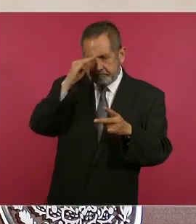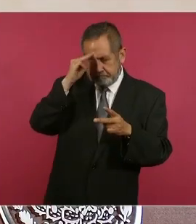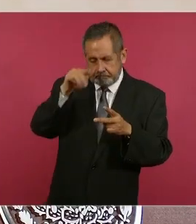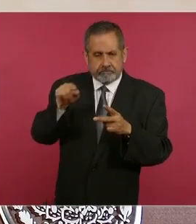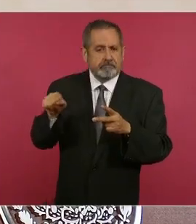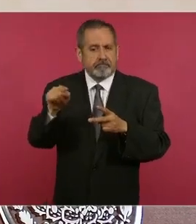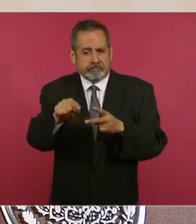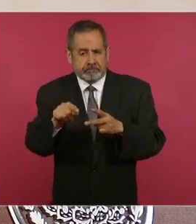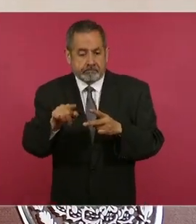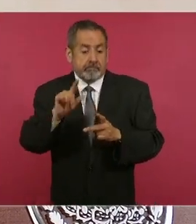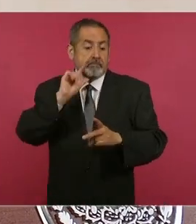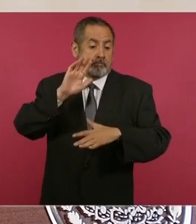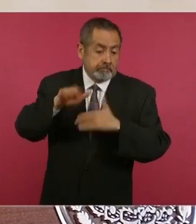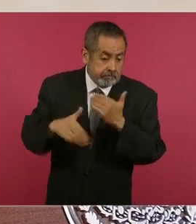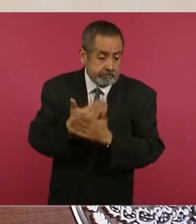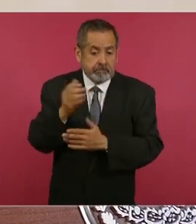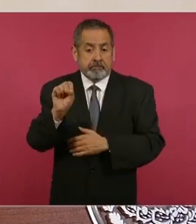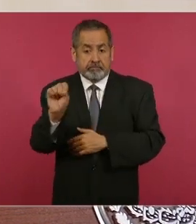Y al día siguiente, sábado,